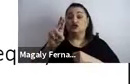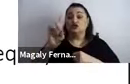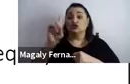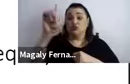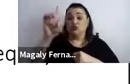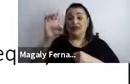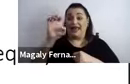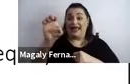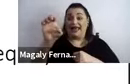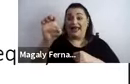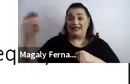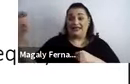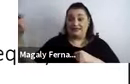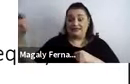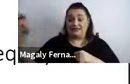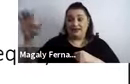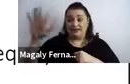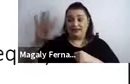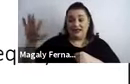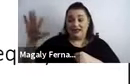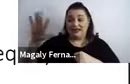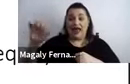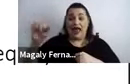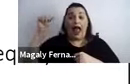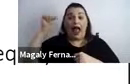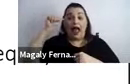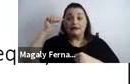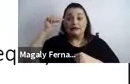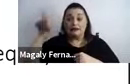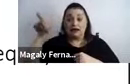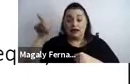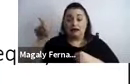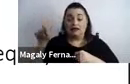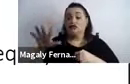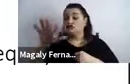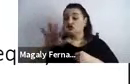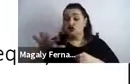del sur de Asia, en zonas de